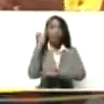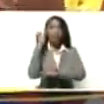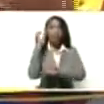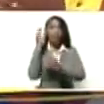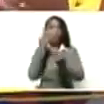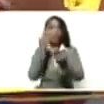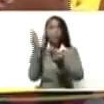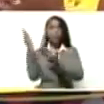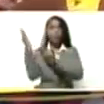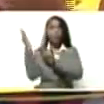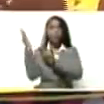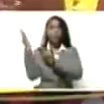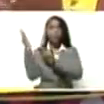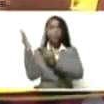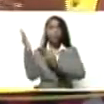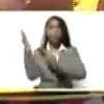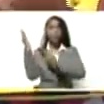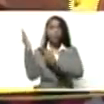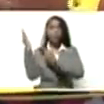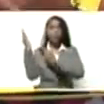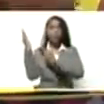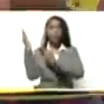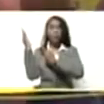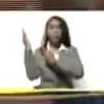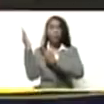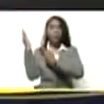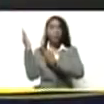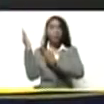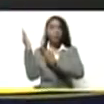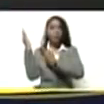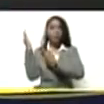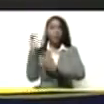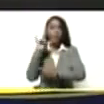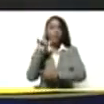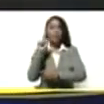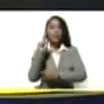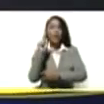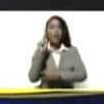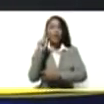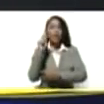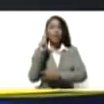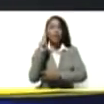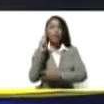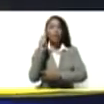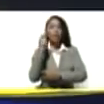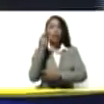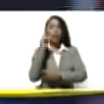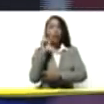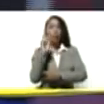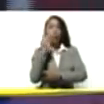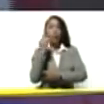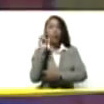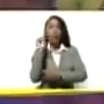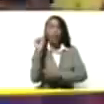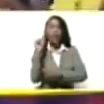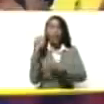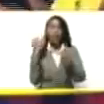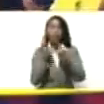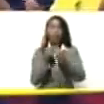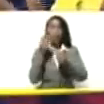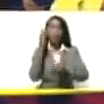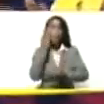derechos fundamentales es el derecho a elegir y ejercer la soberanía política y